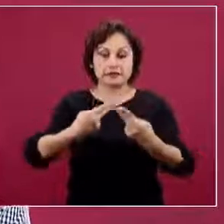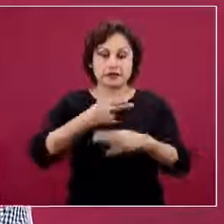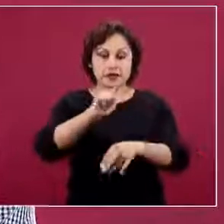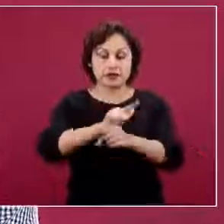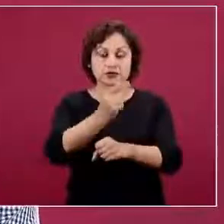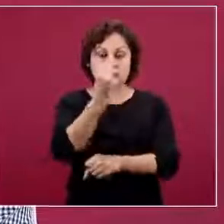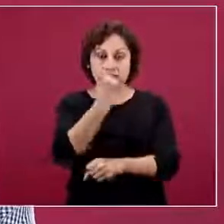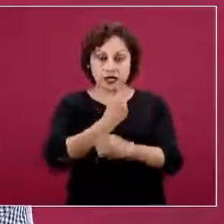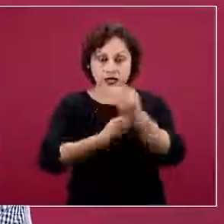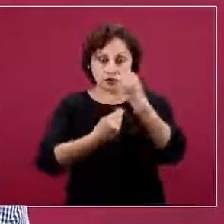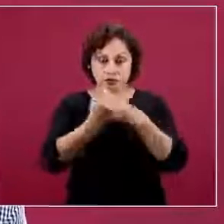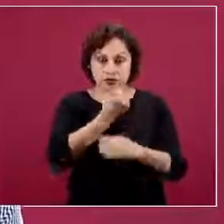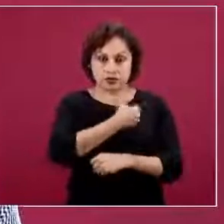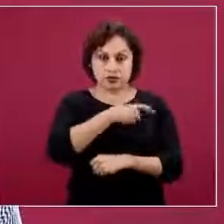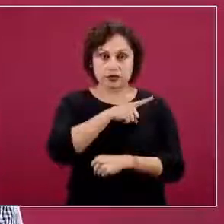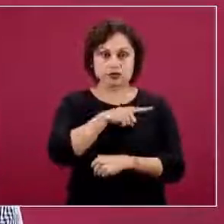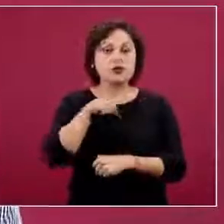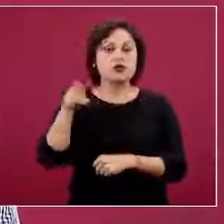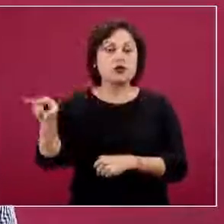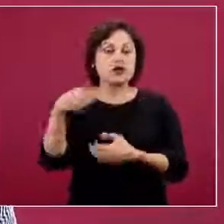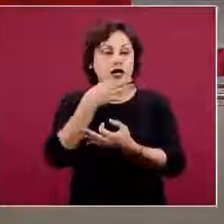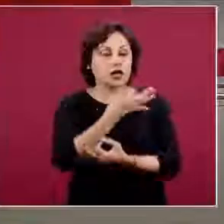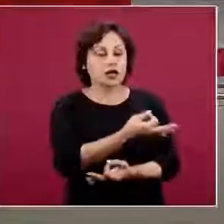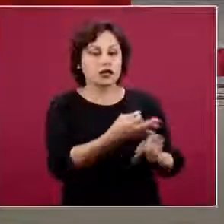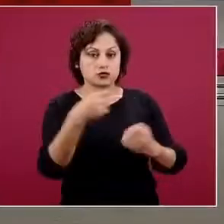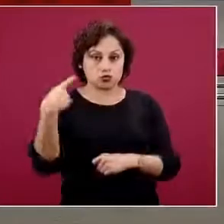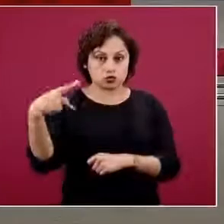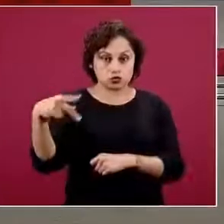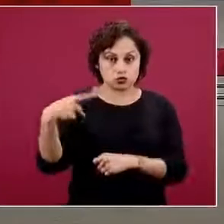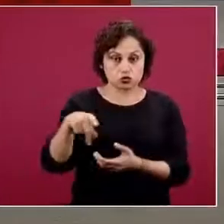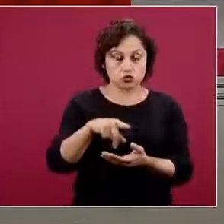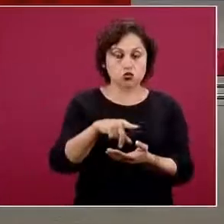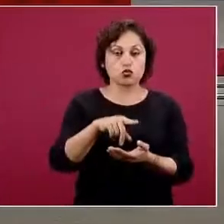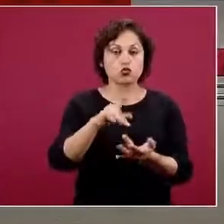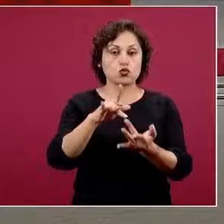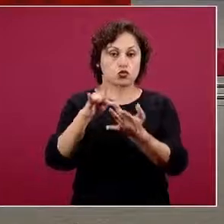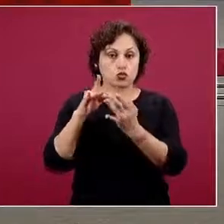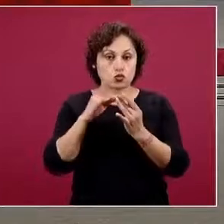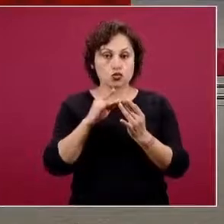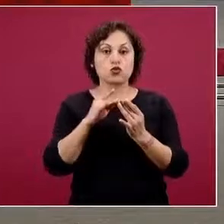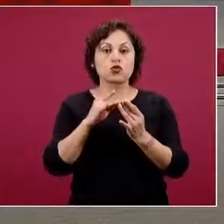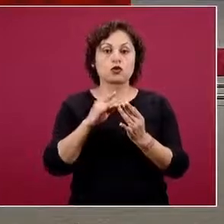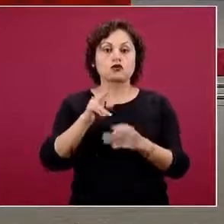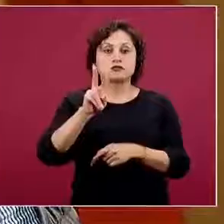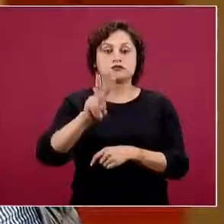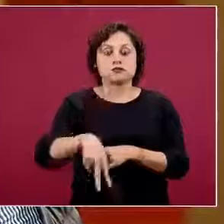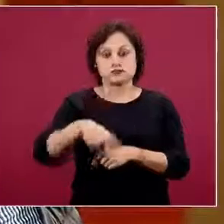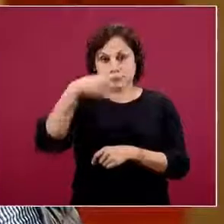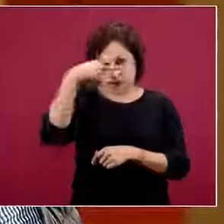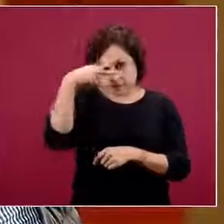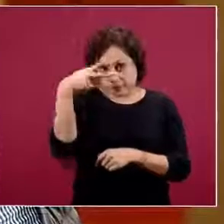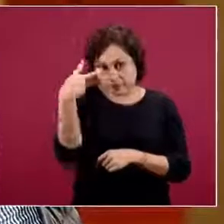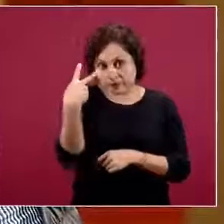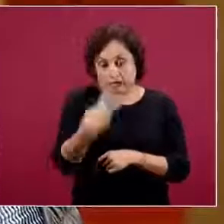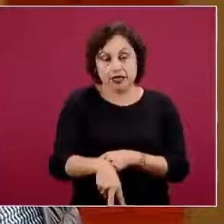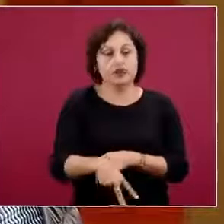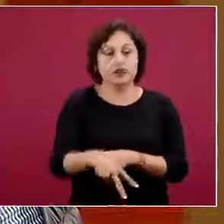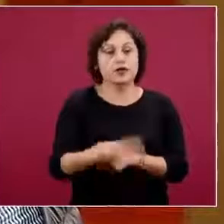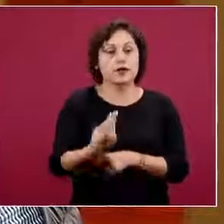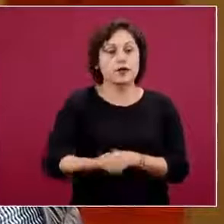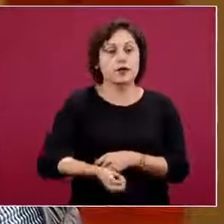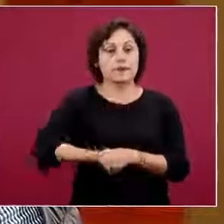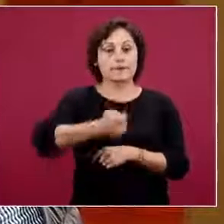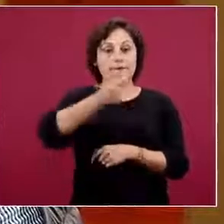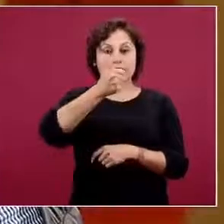dio a conocer sobre la confirmación de lo que sería para México el primer caso